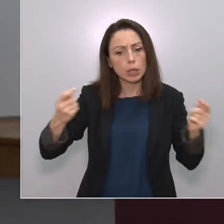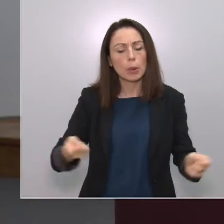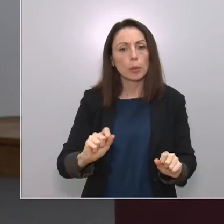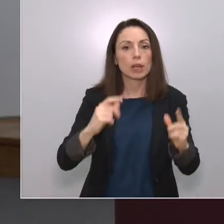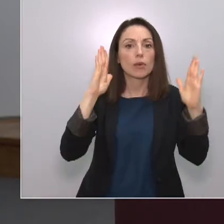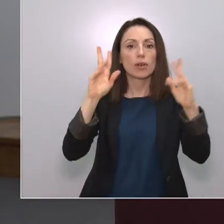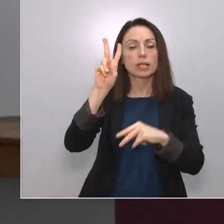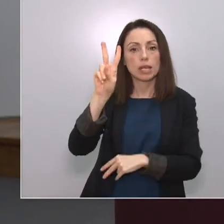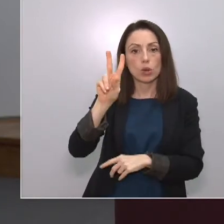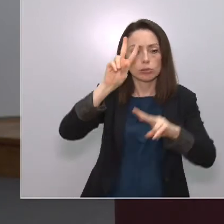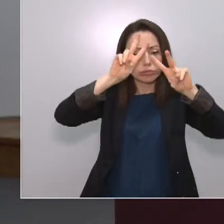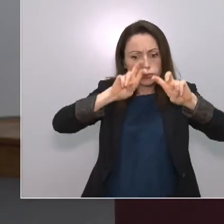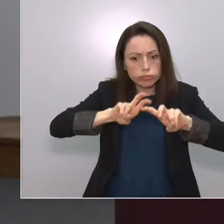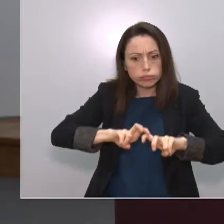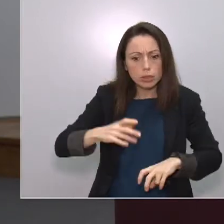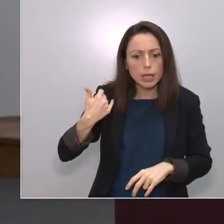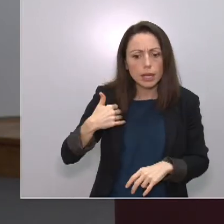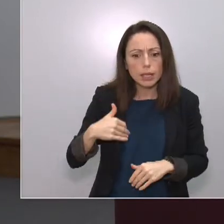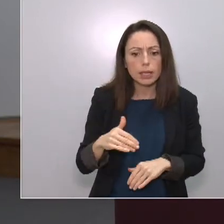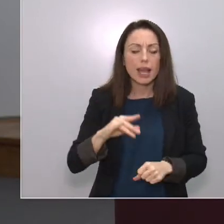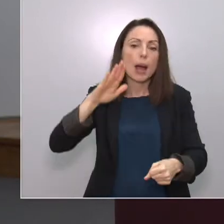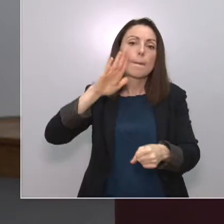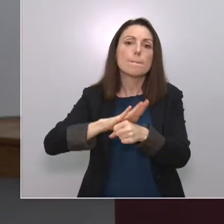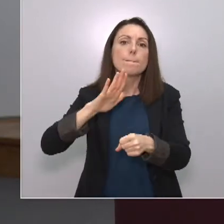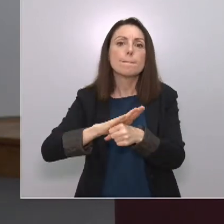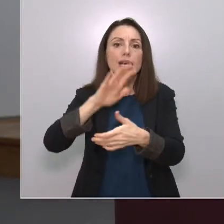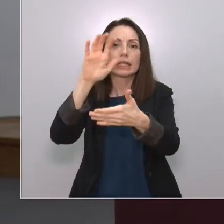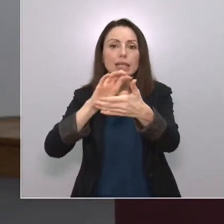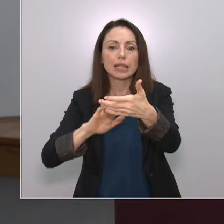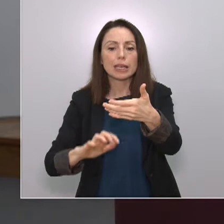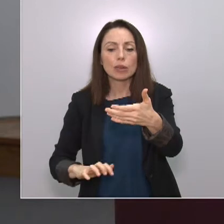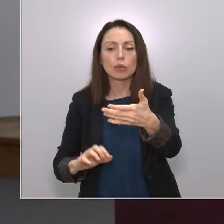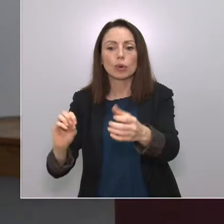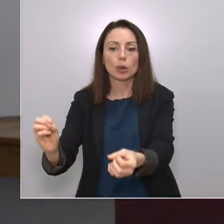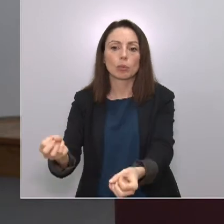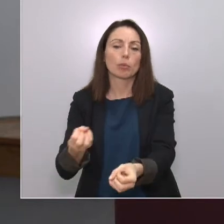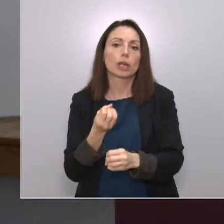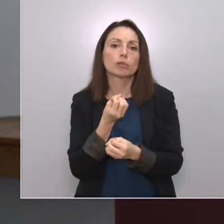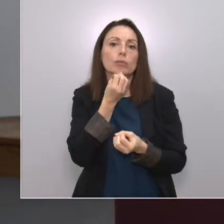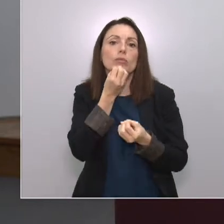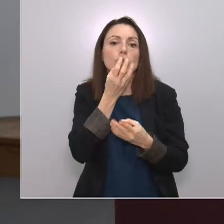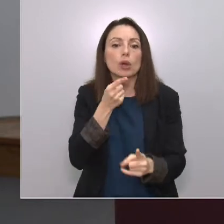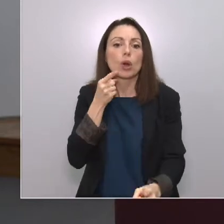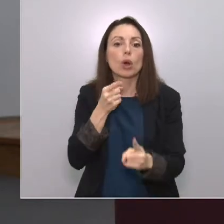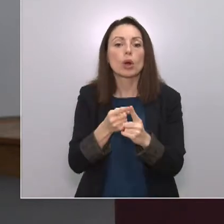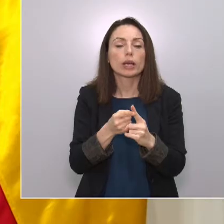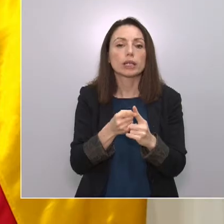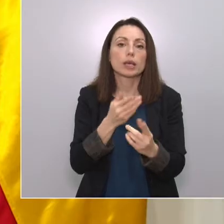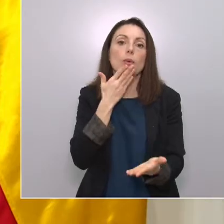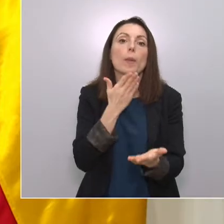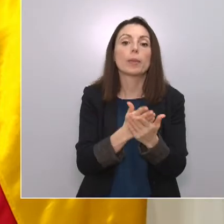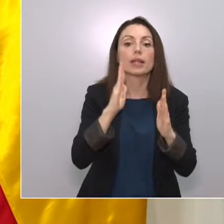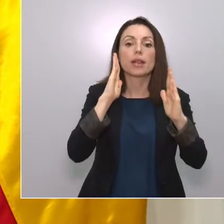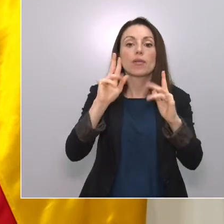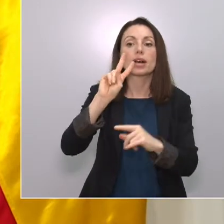la fase 2 y yo creo que el martes darán su informe para que, si es preciso, se solicite ese pase a la fase